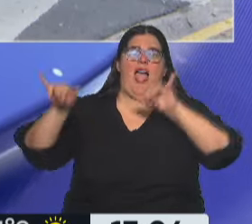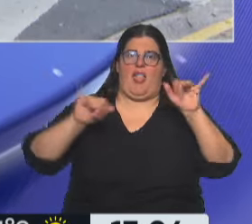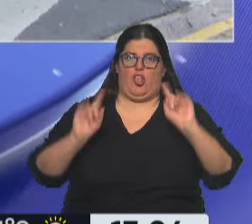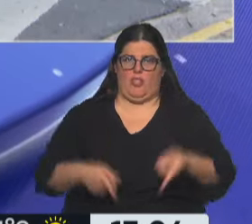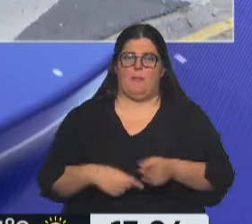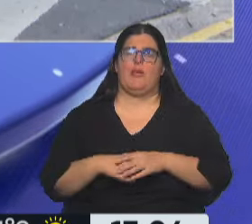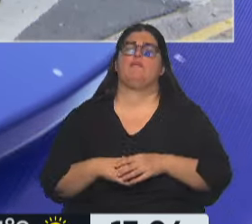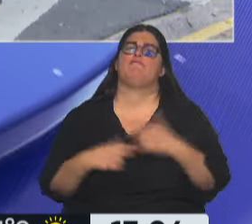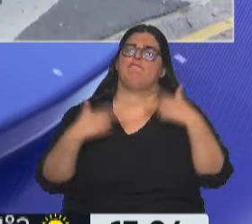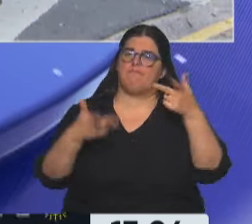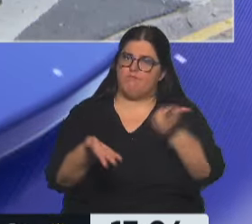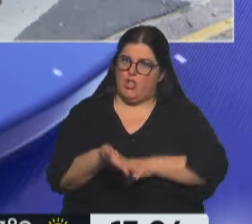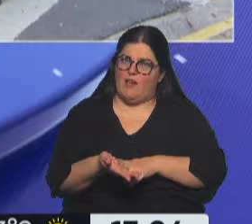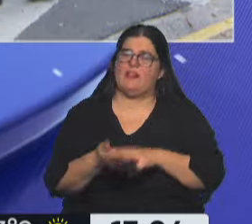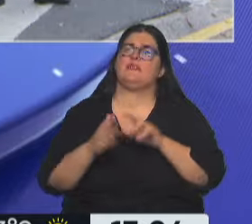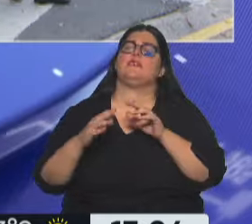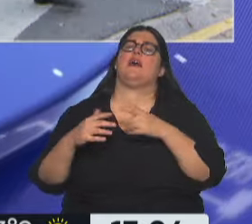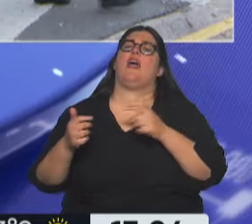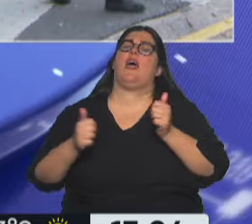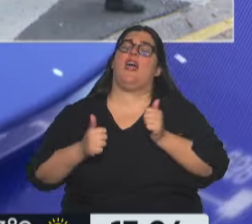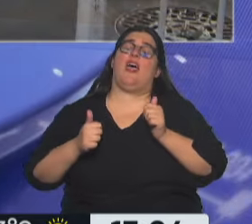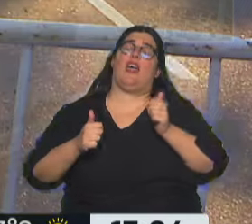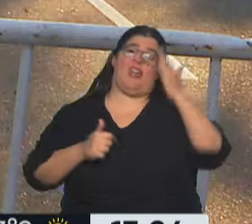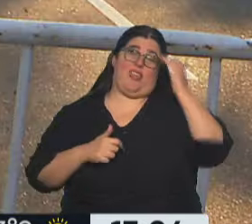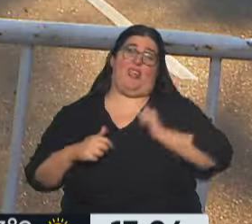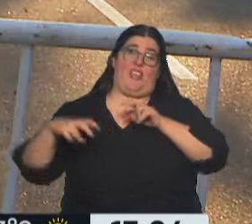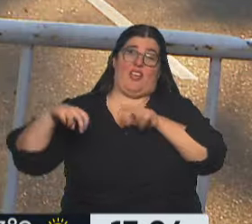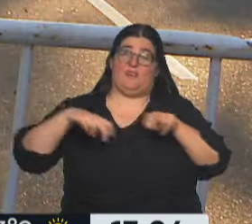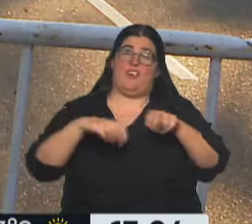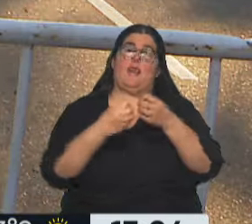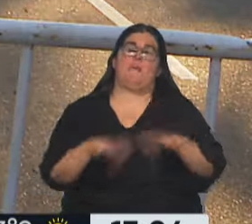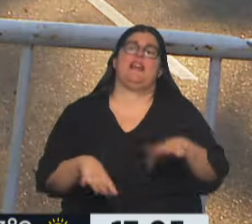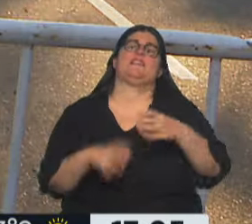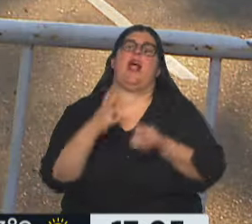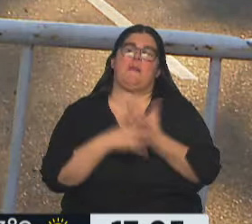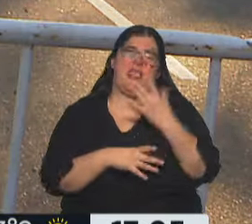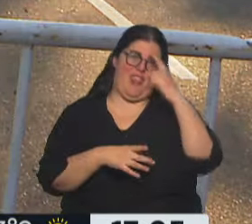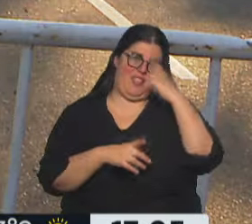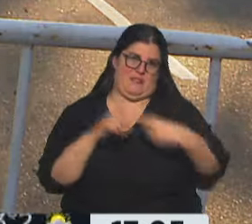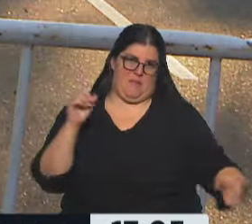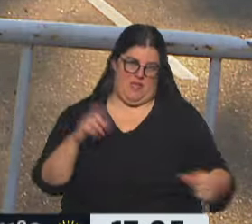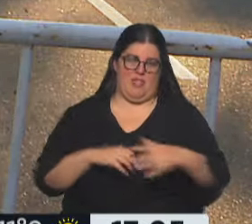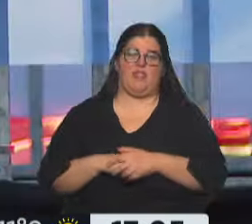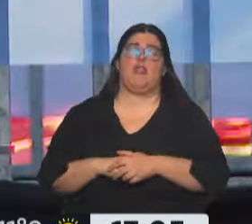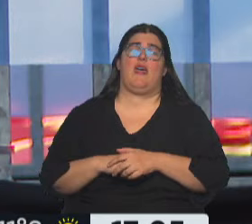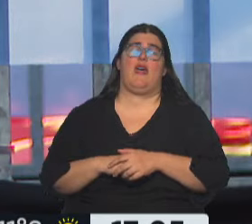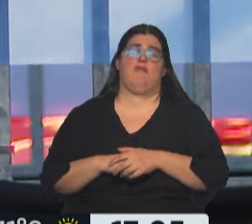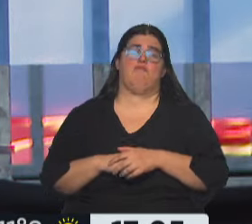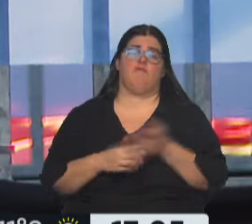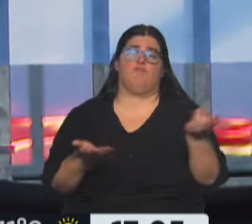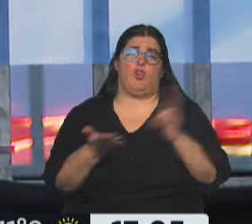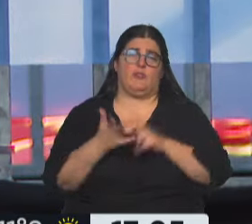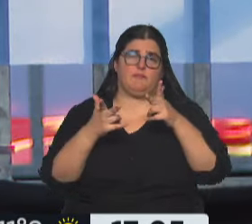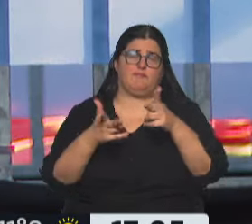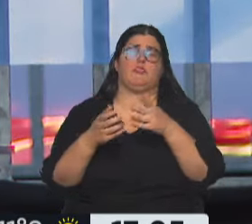el desfile comenzará mañana 10:30. Allí está la caravana, reiteramos,